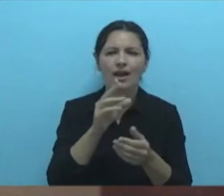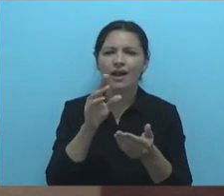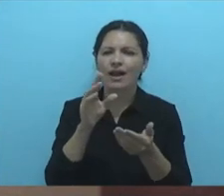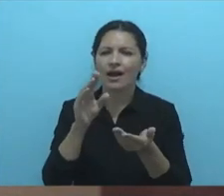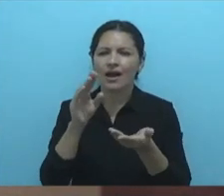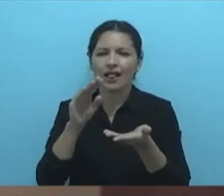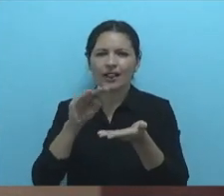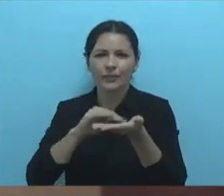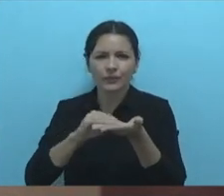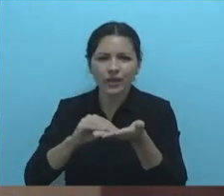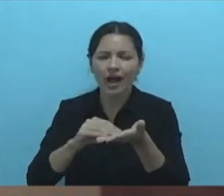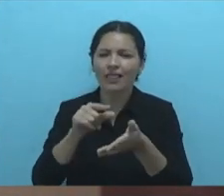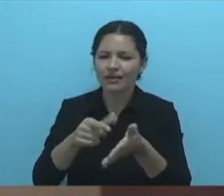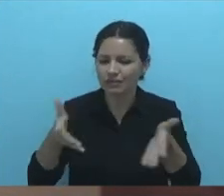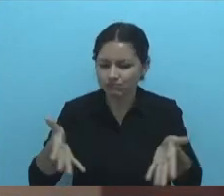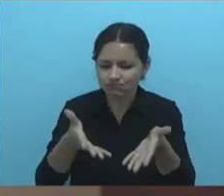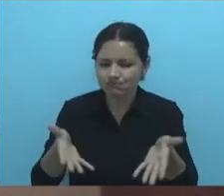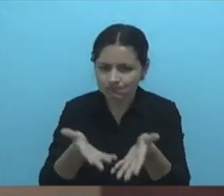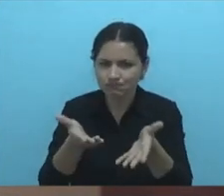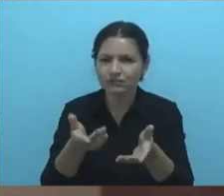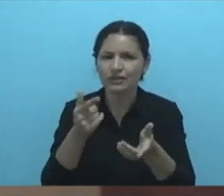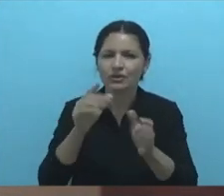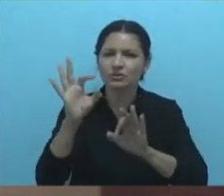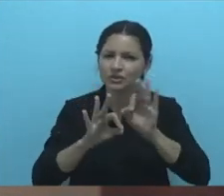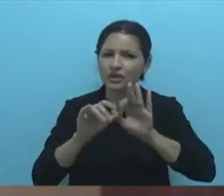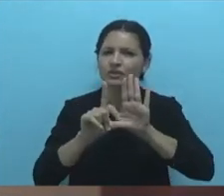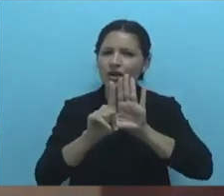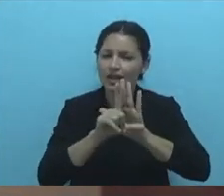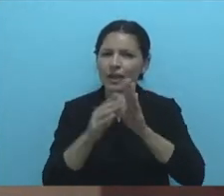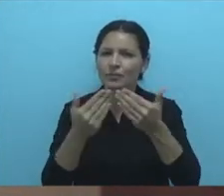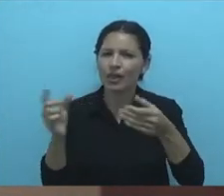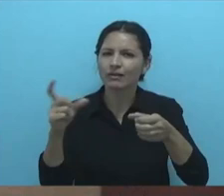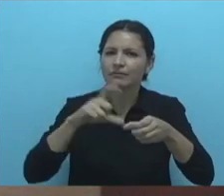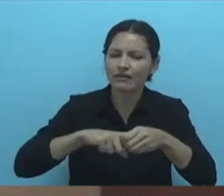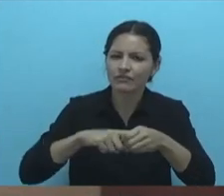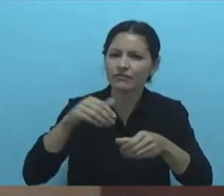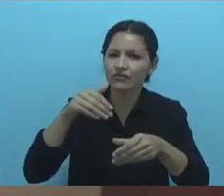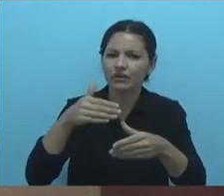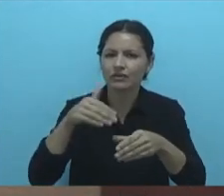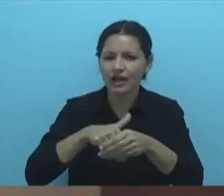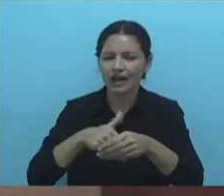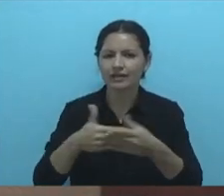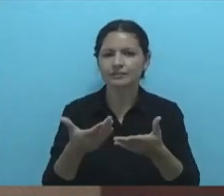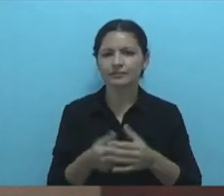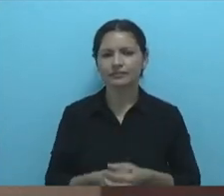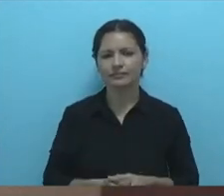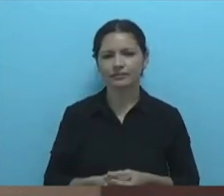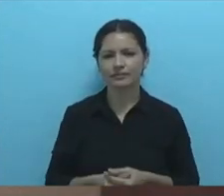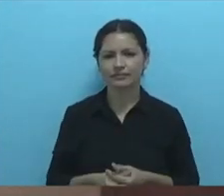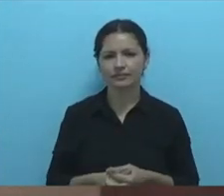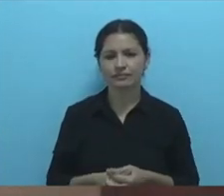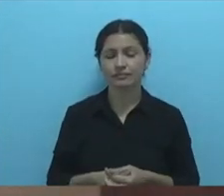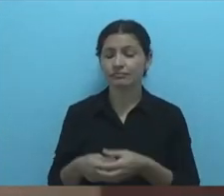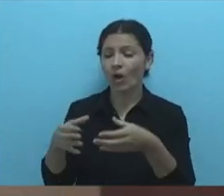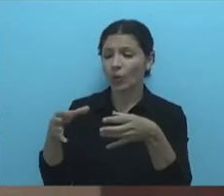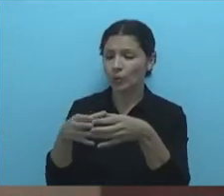han impulsado esta iniciativa llamativamente los sectores que quieren proteger los derechos